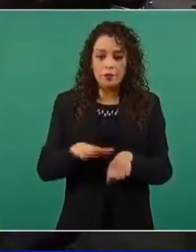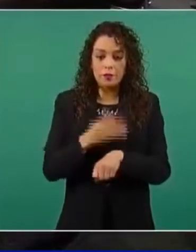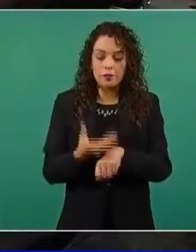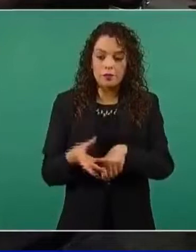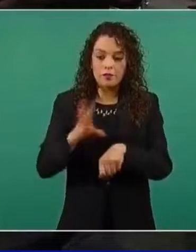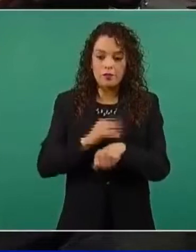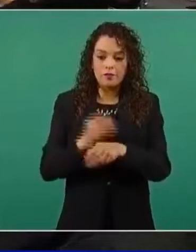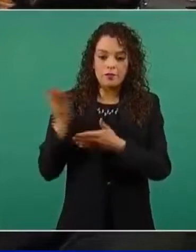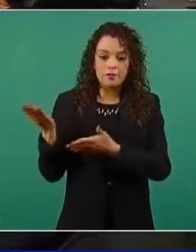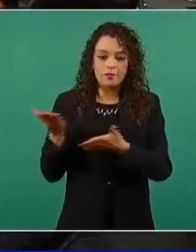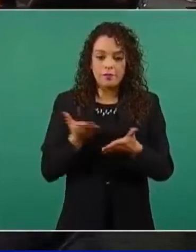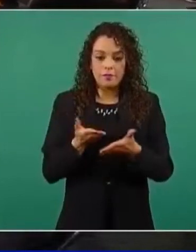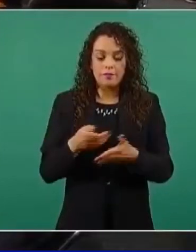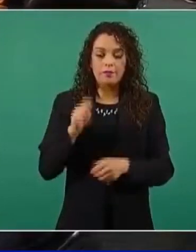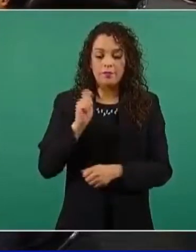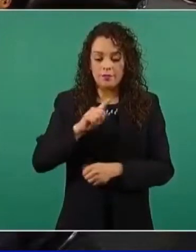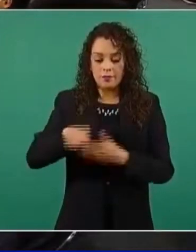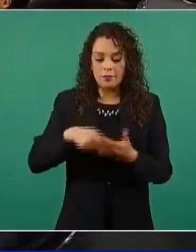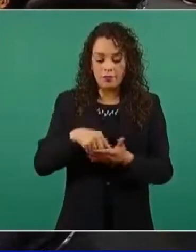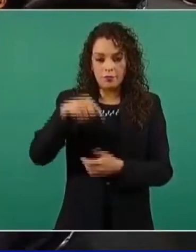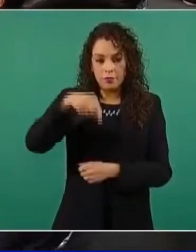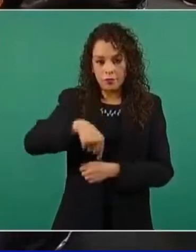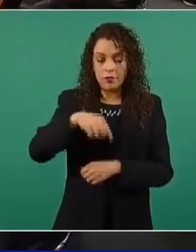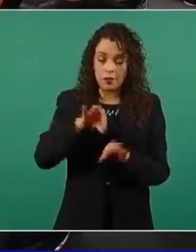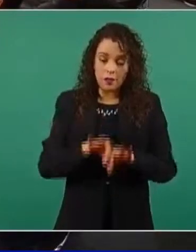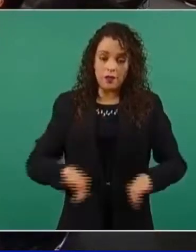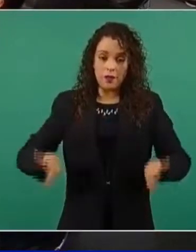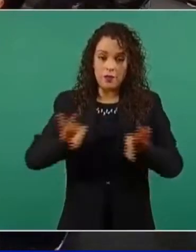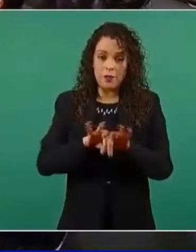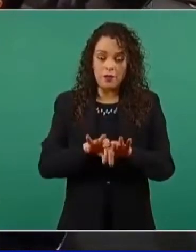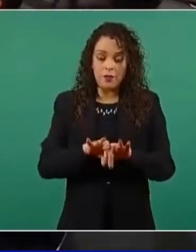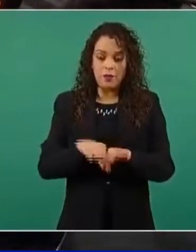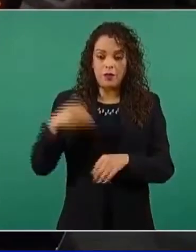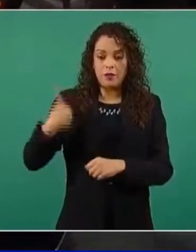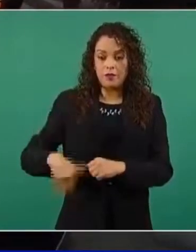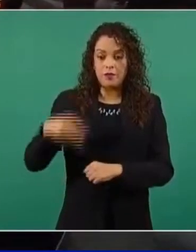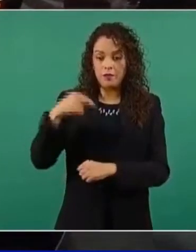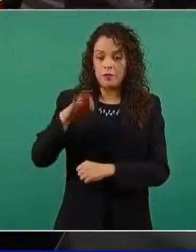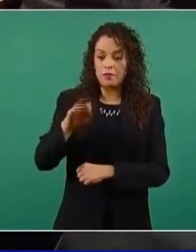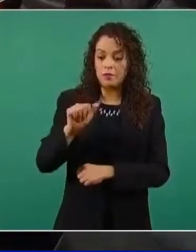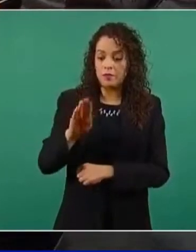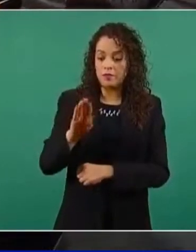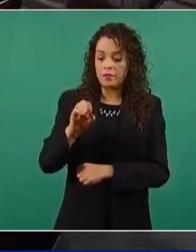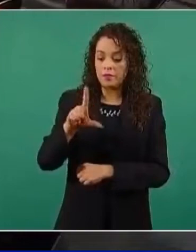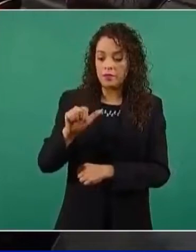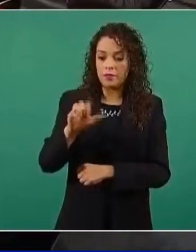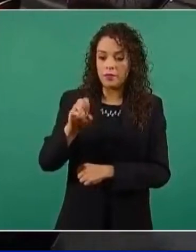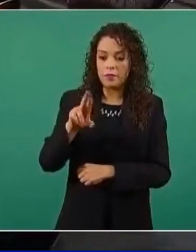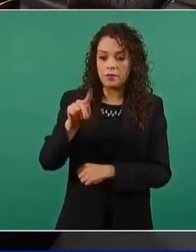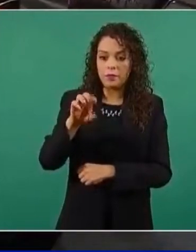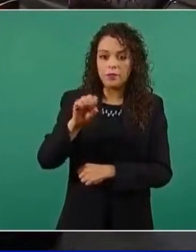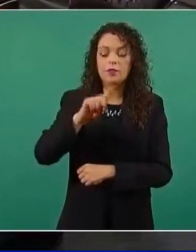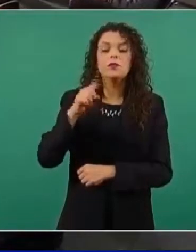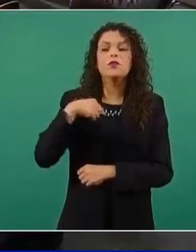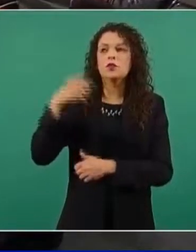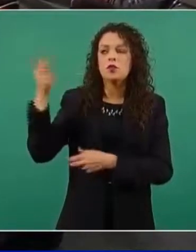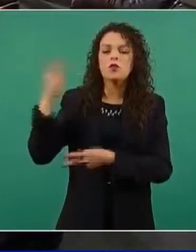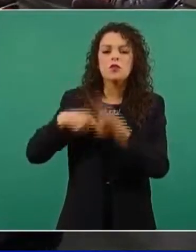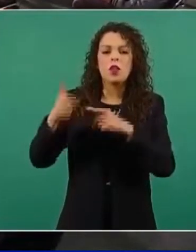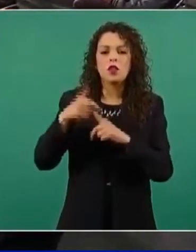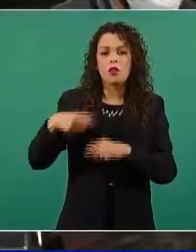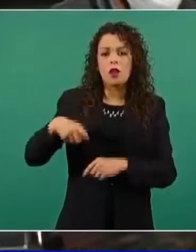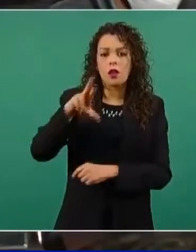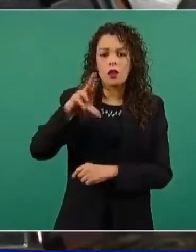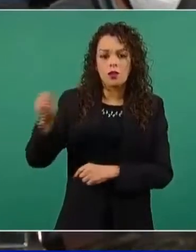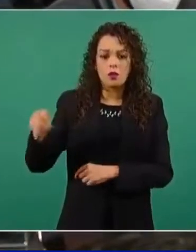a este importante espacio. Sí, mi nombre es Fabiola Cortés, vengo de Quintana Roo,